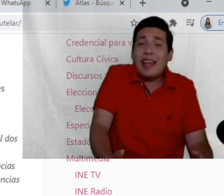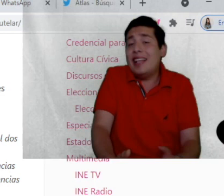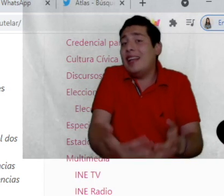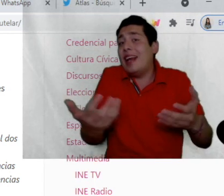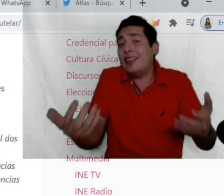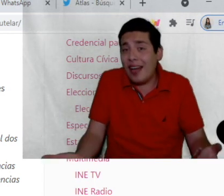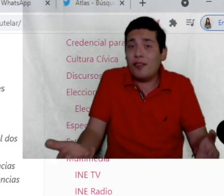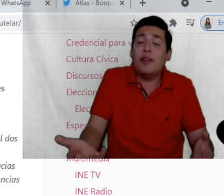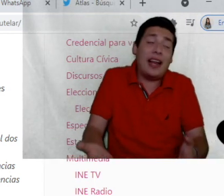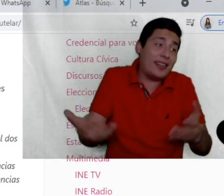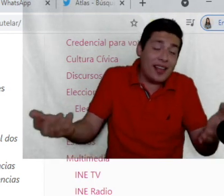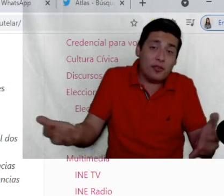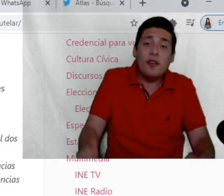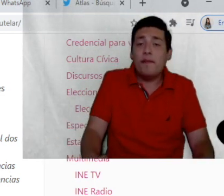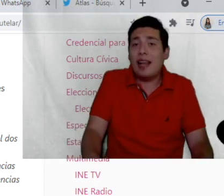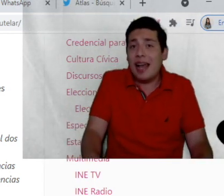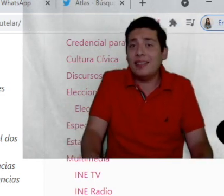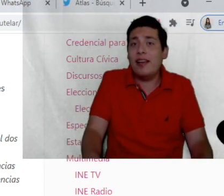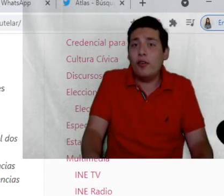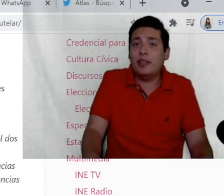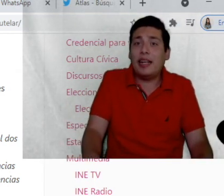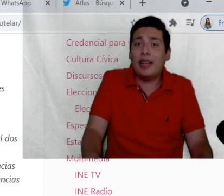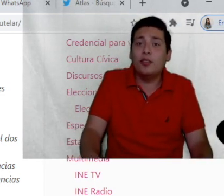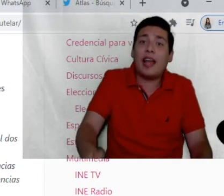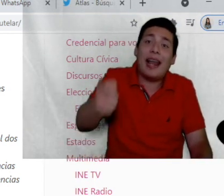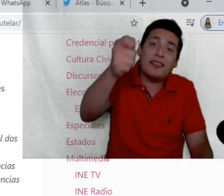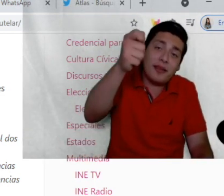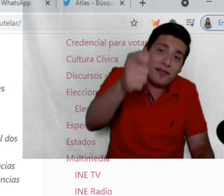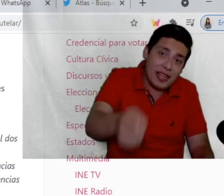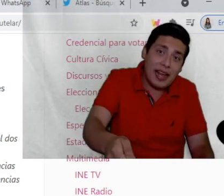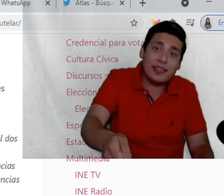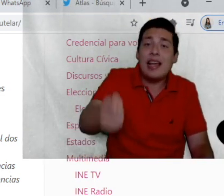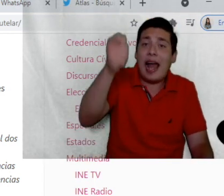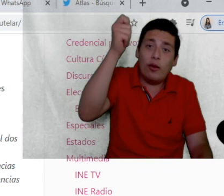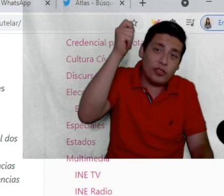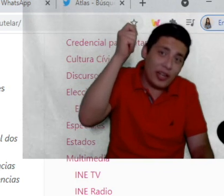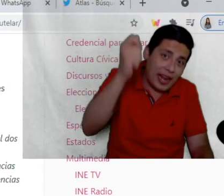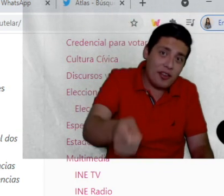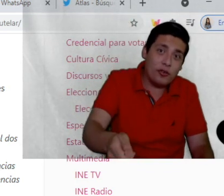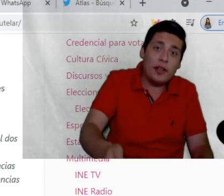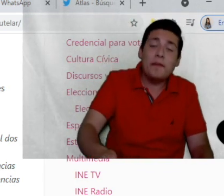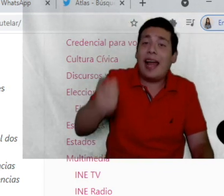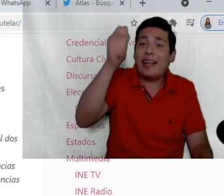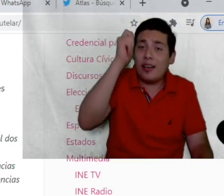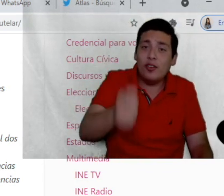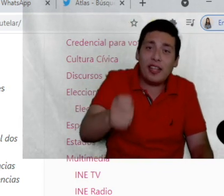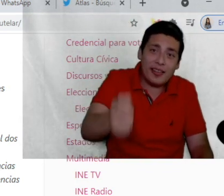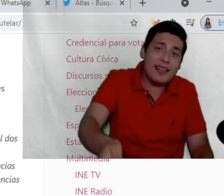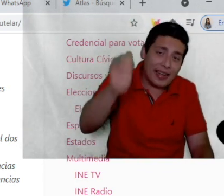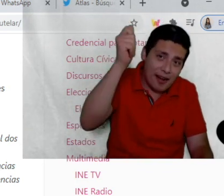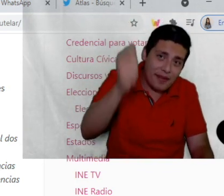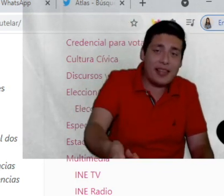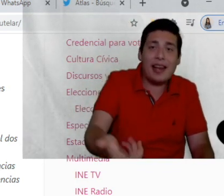materializando es el hartazgo de las y los mexicanos a las mentiras, a los engaños, a que no